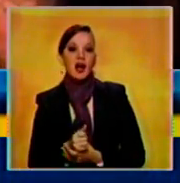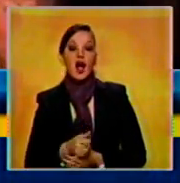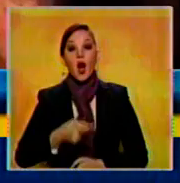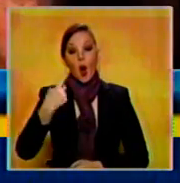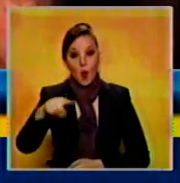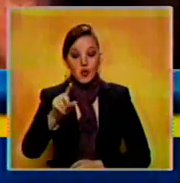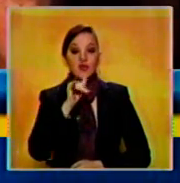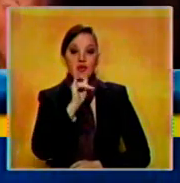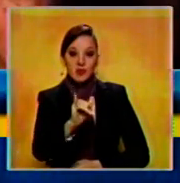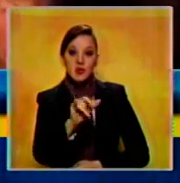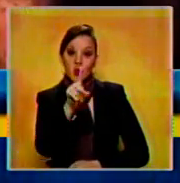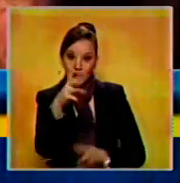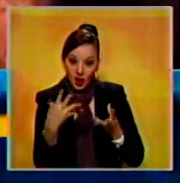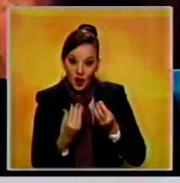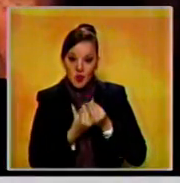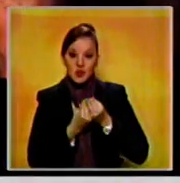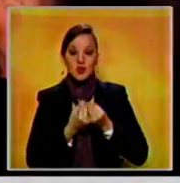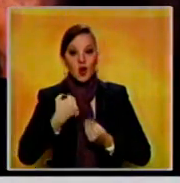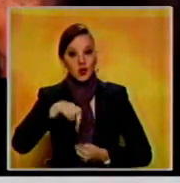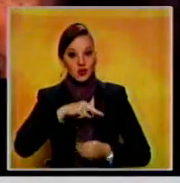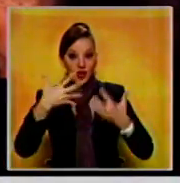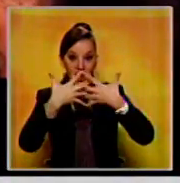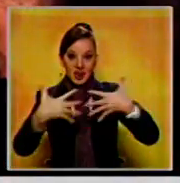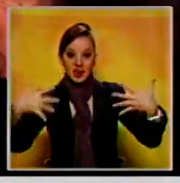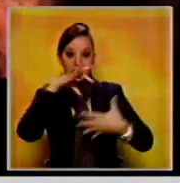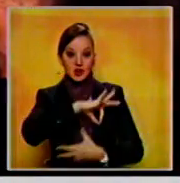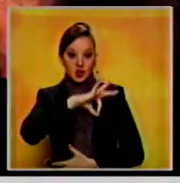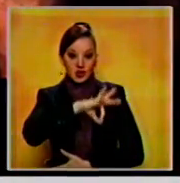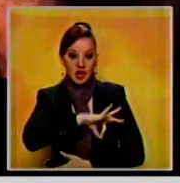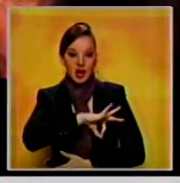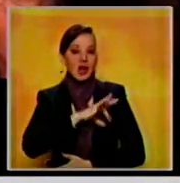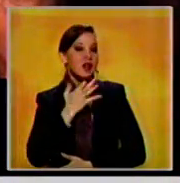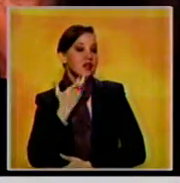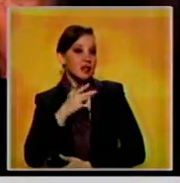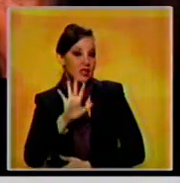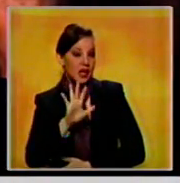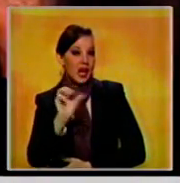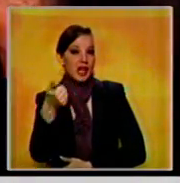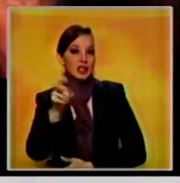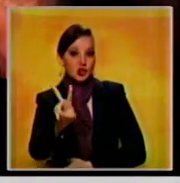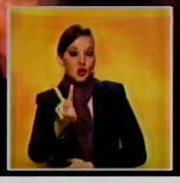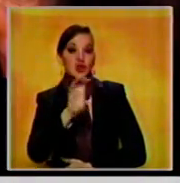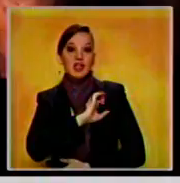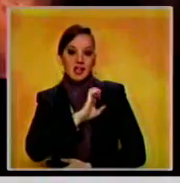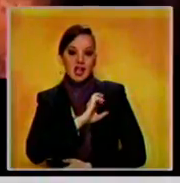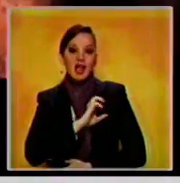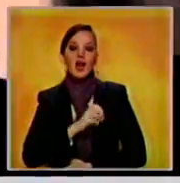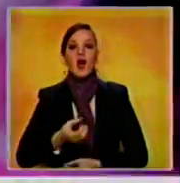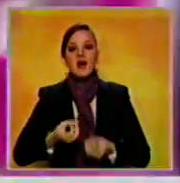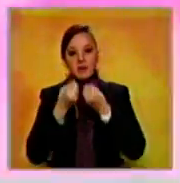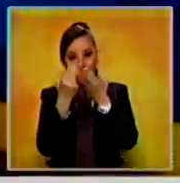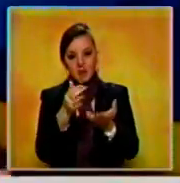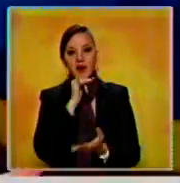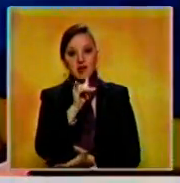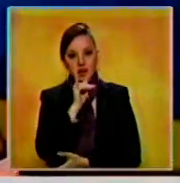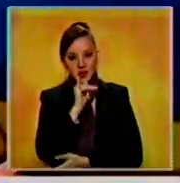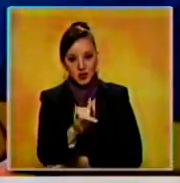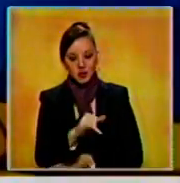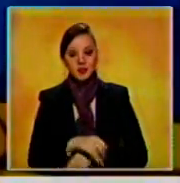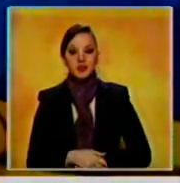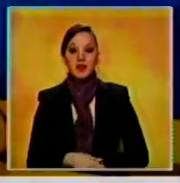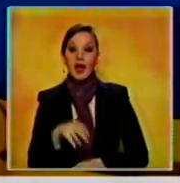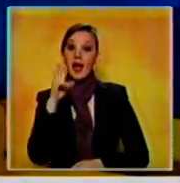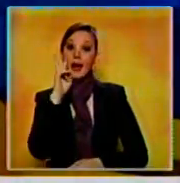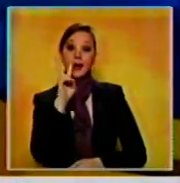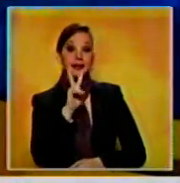información, pues, quédense con nosotros en las redes sociales, porque si Dios quiere, el 12 de enero tenemos más información sobre el video. Y miren lo